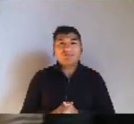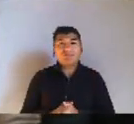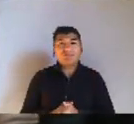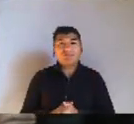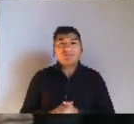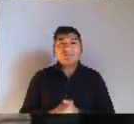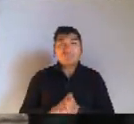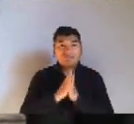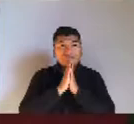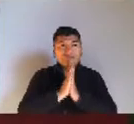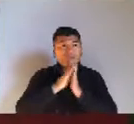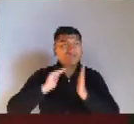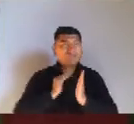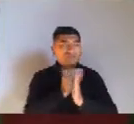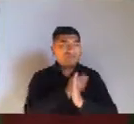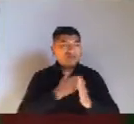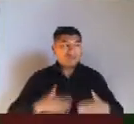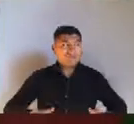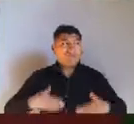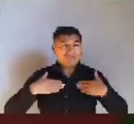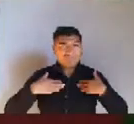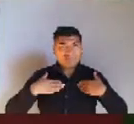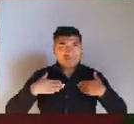Por nuestra vida,